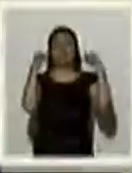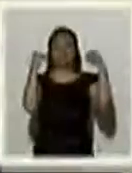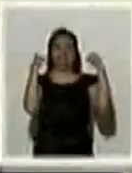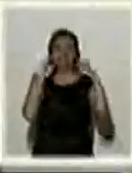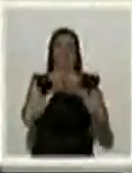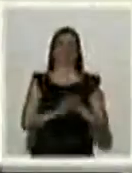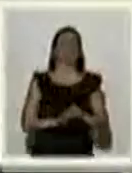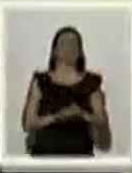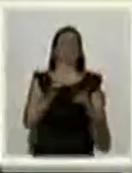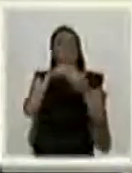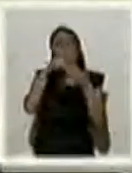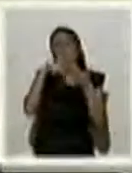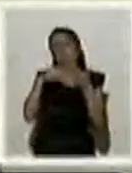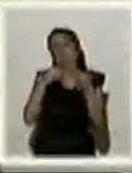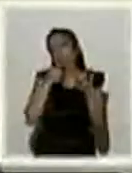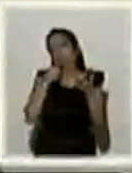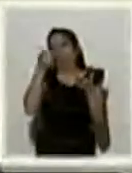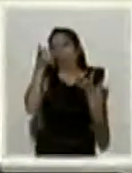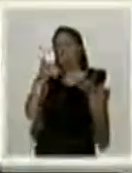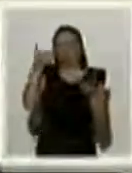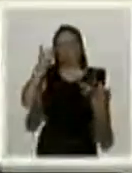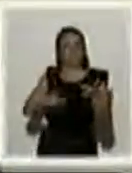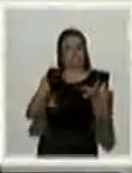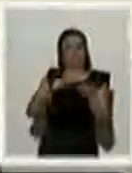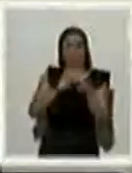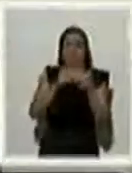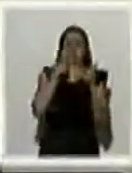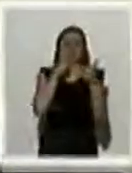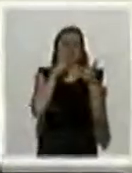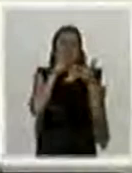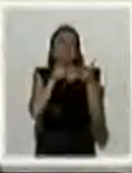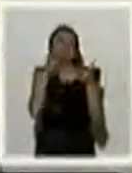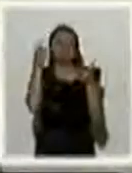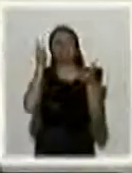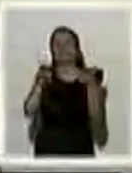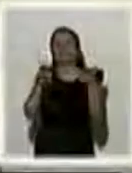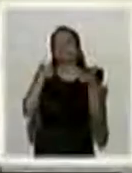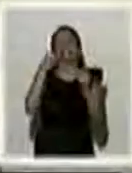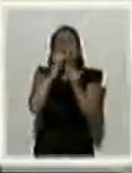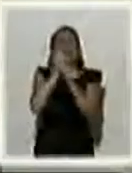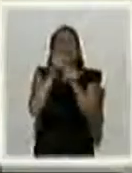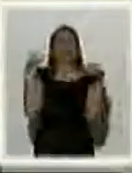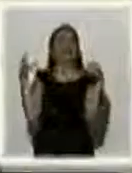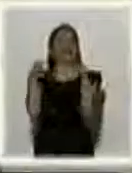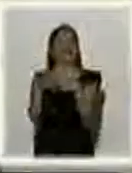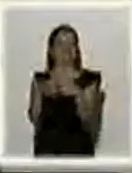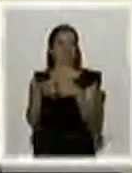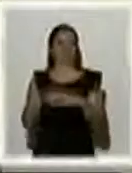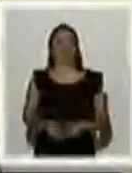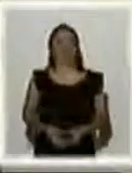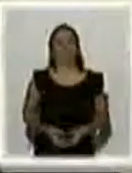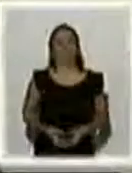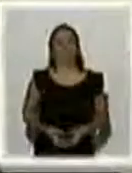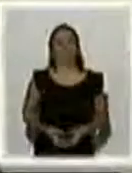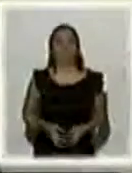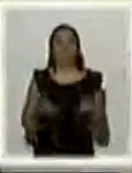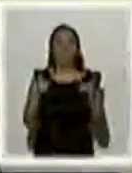personalidad, el trabajo en equipo, y sobre todo también nos da la posibilidad de